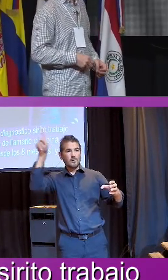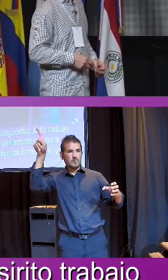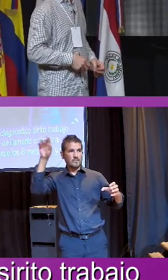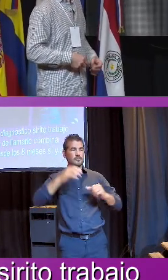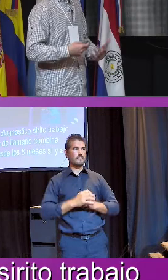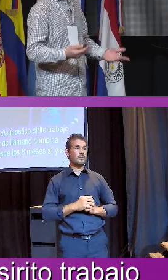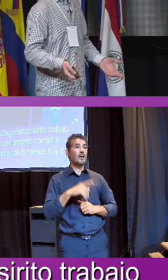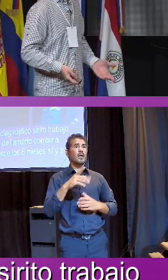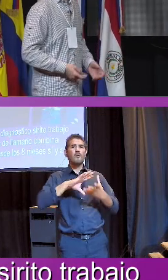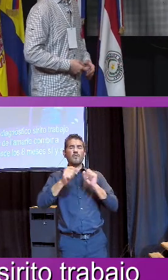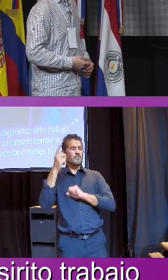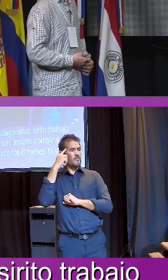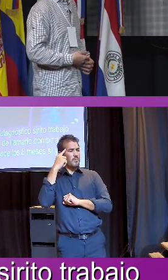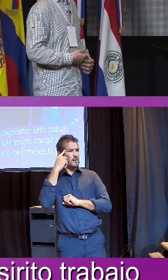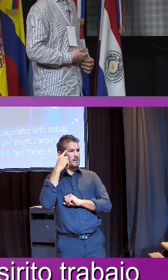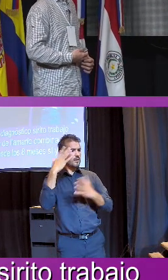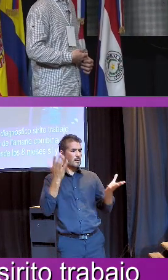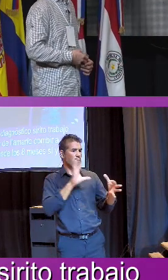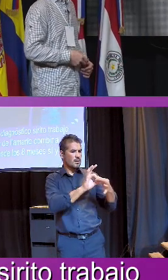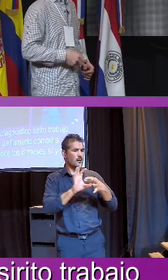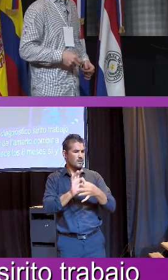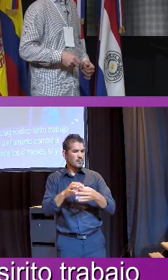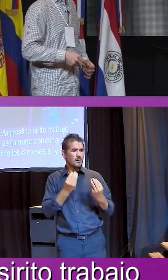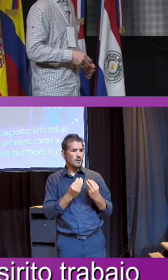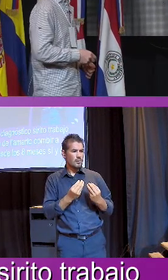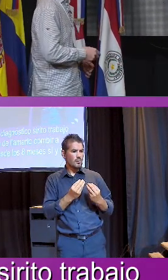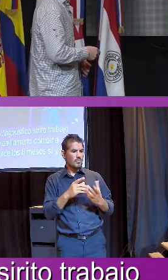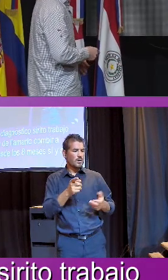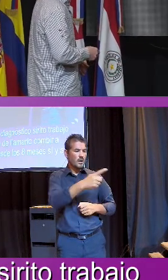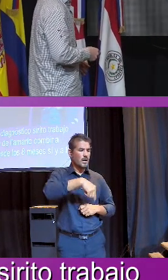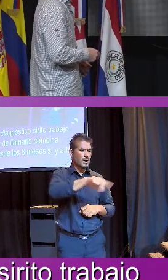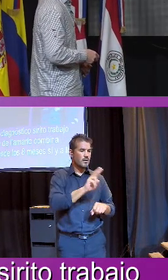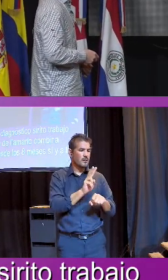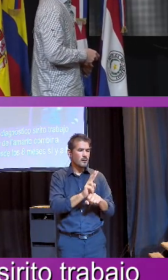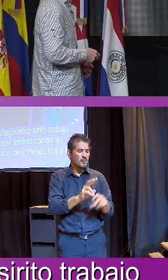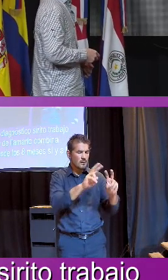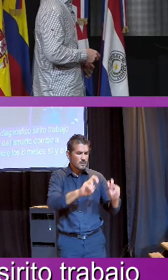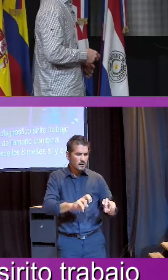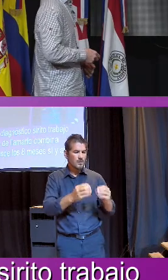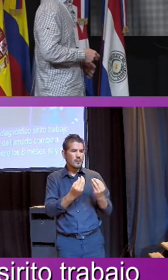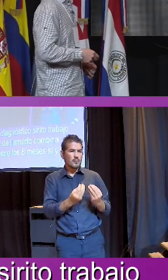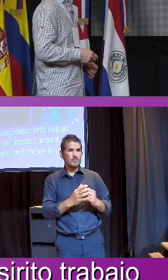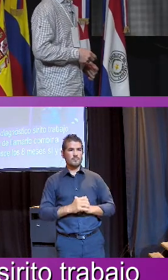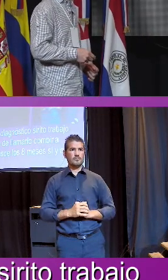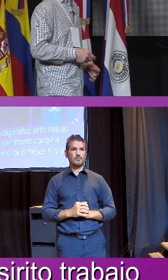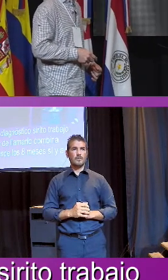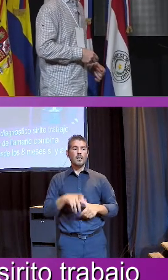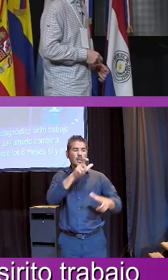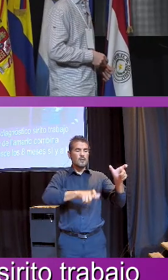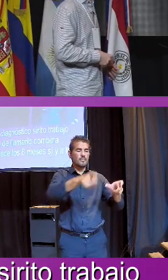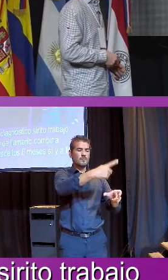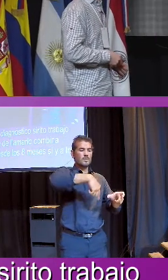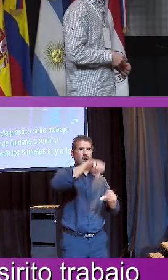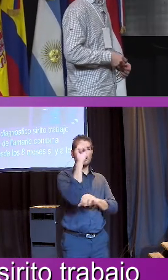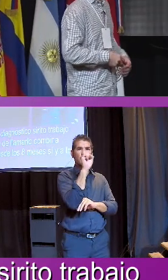también de cómo nos relacionamos y cómo abordamos a las personas con una condición del espectro autista. Estos